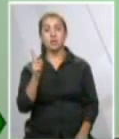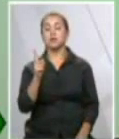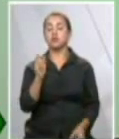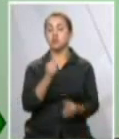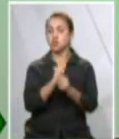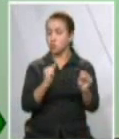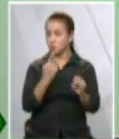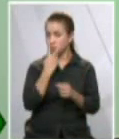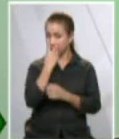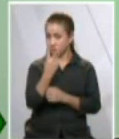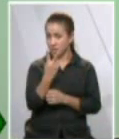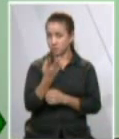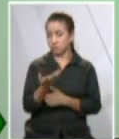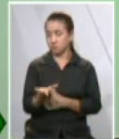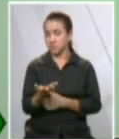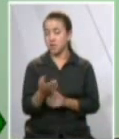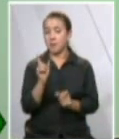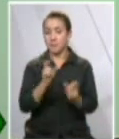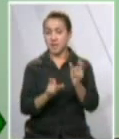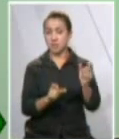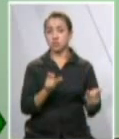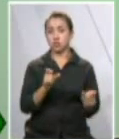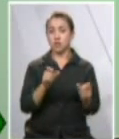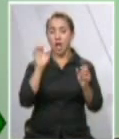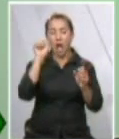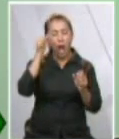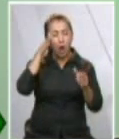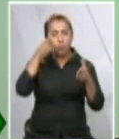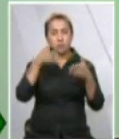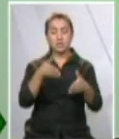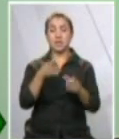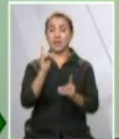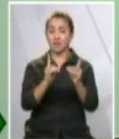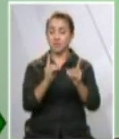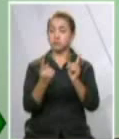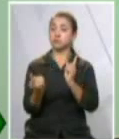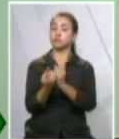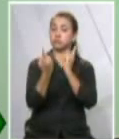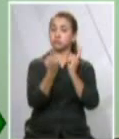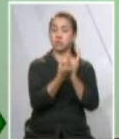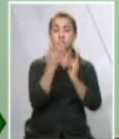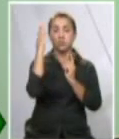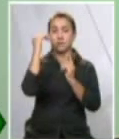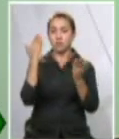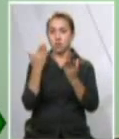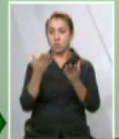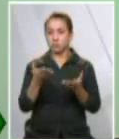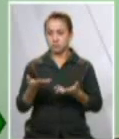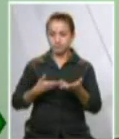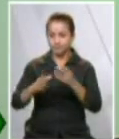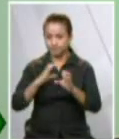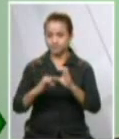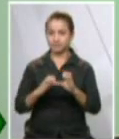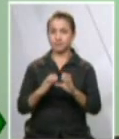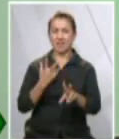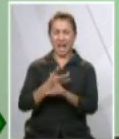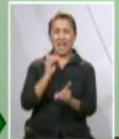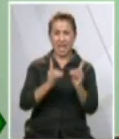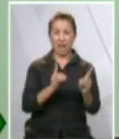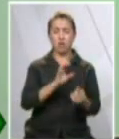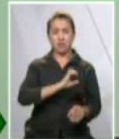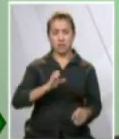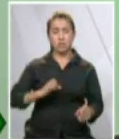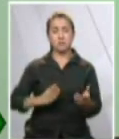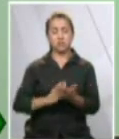ver, personas autistas, incluso que muchas se encuentran con funcionarios públicos que no saben cómo tratarlas? ¿Hay algo de eso? ¿El Estado está pensando